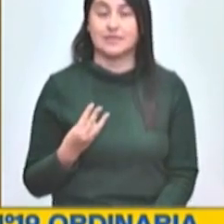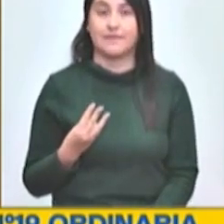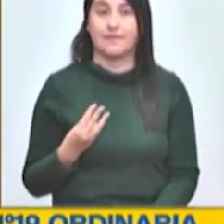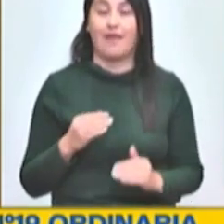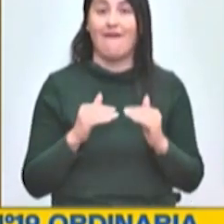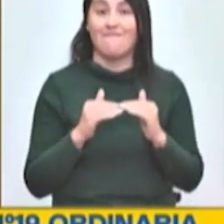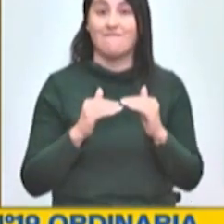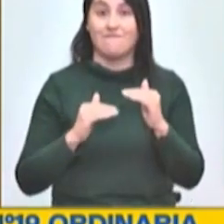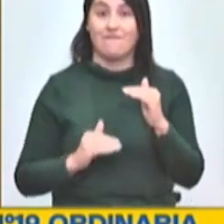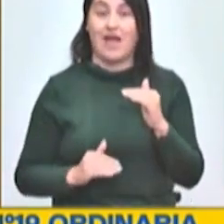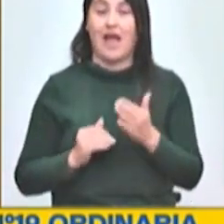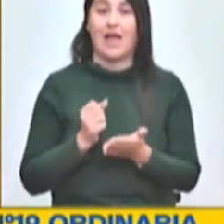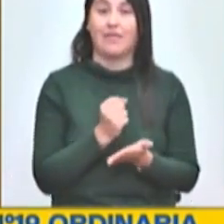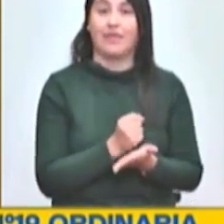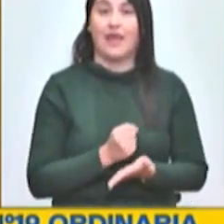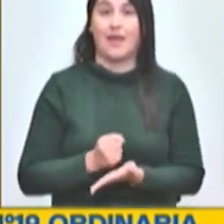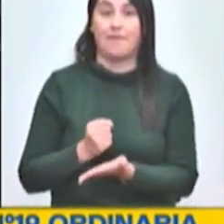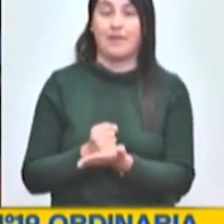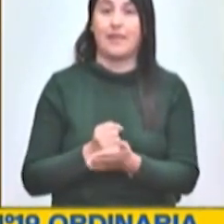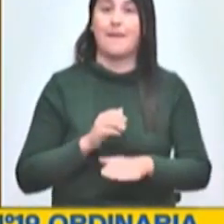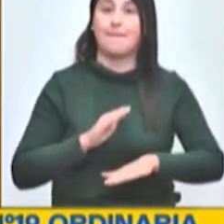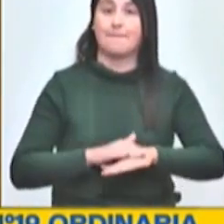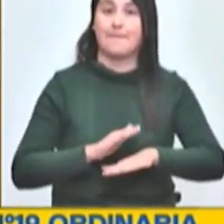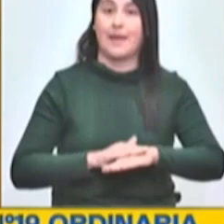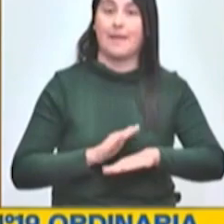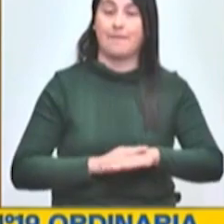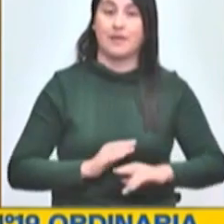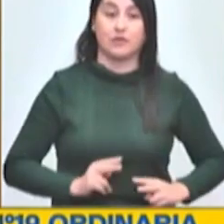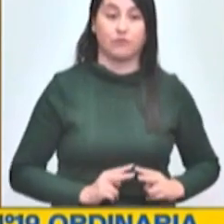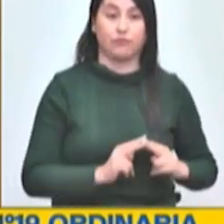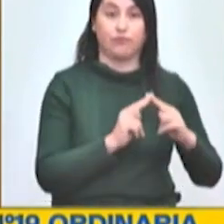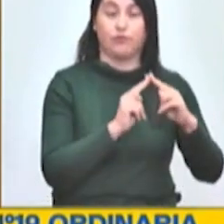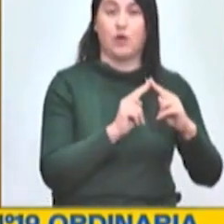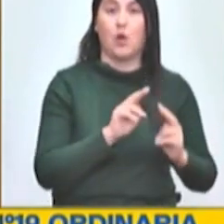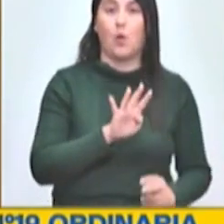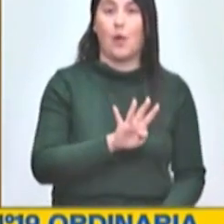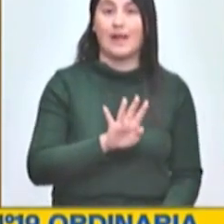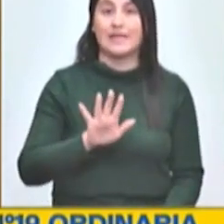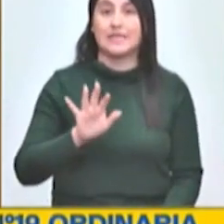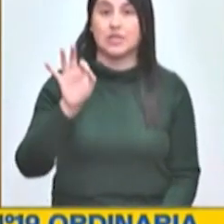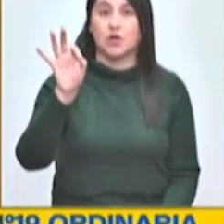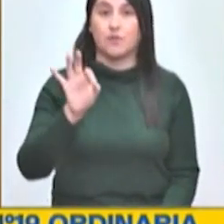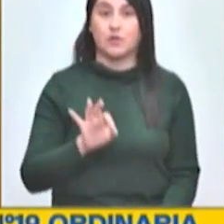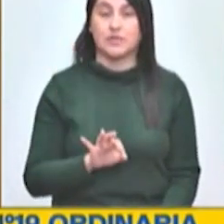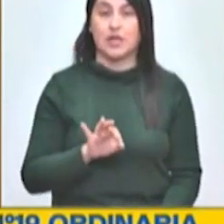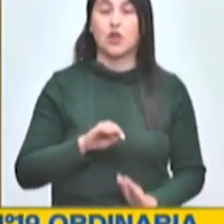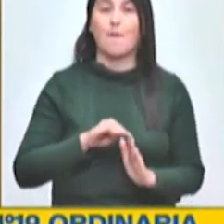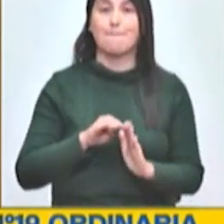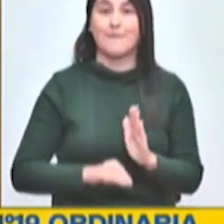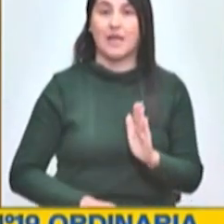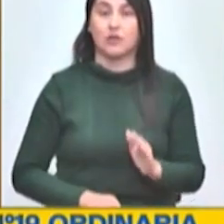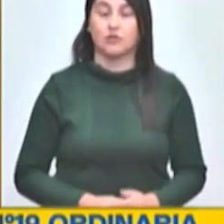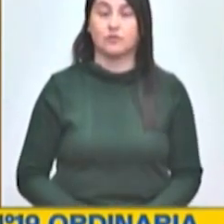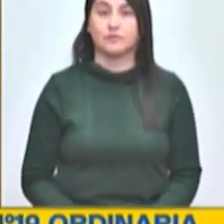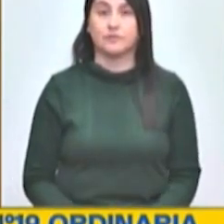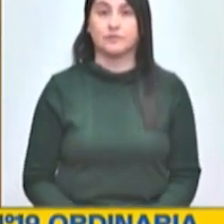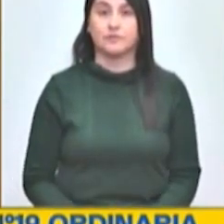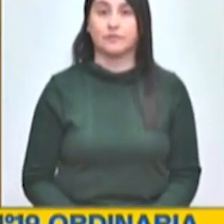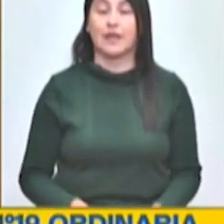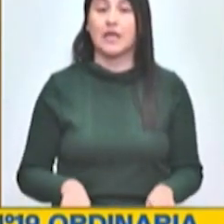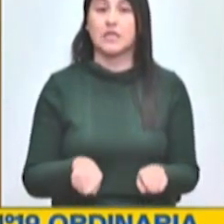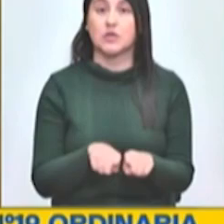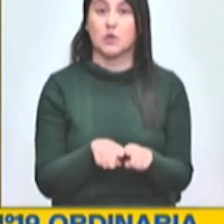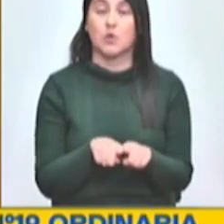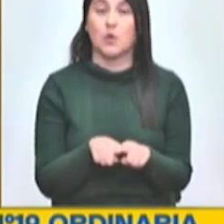baja en materia de tramitación de permisos de edificación ha caído en un cuarenta y cinco por ciento es equivalente